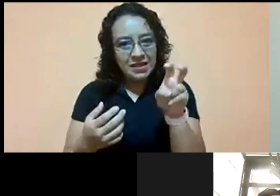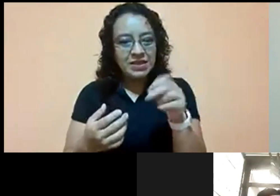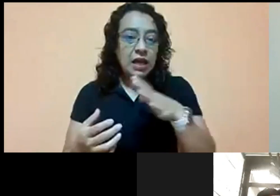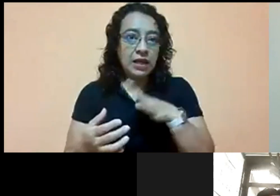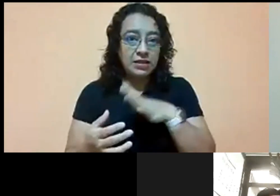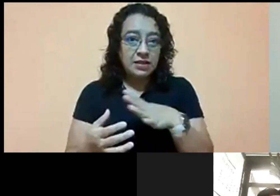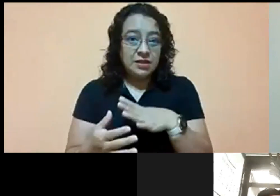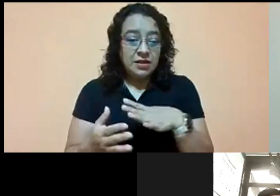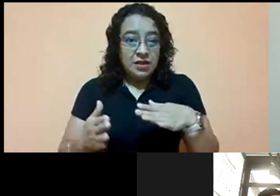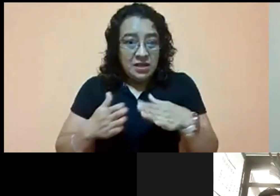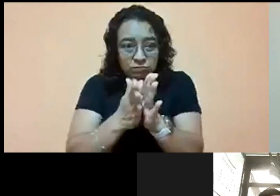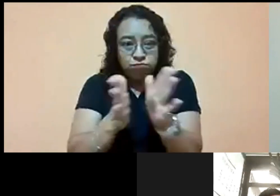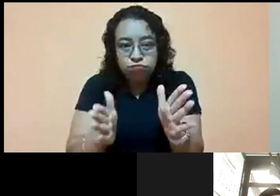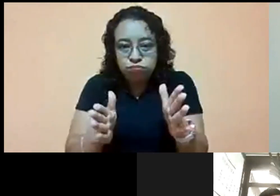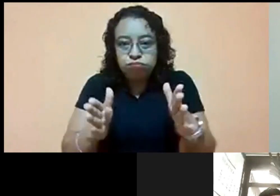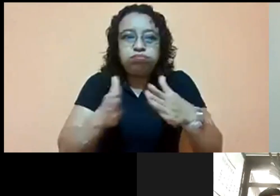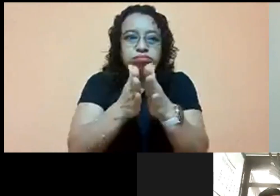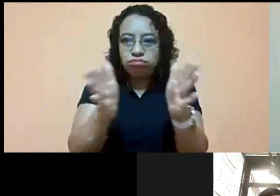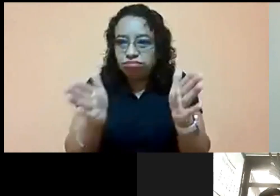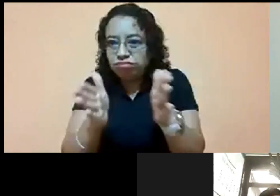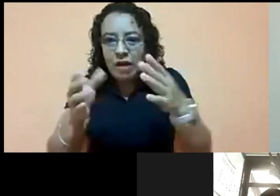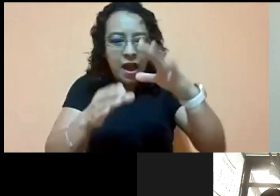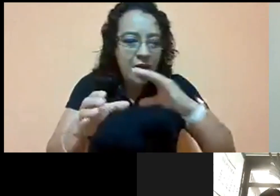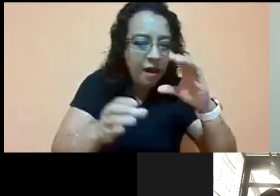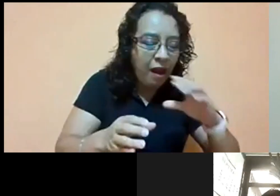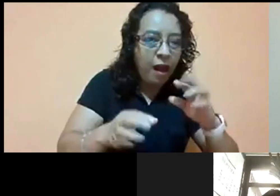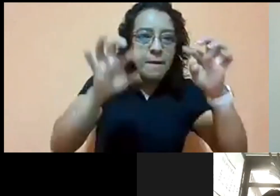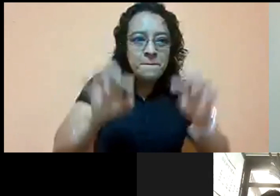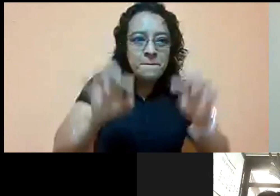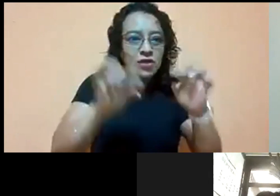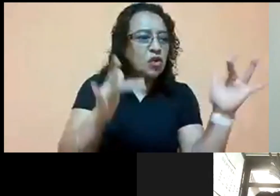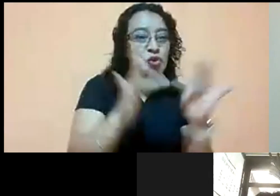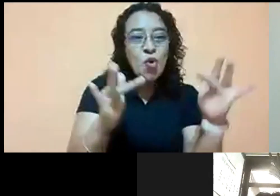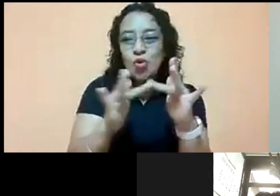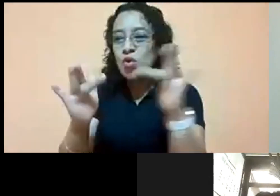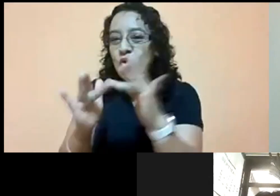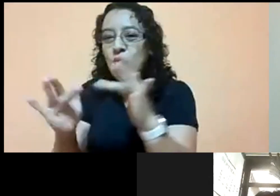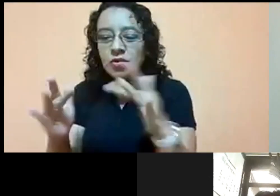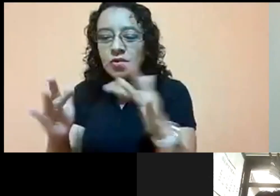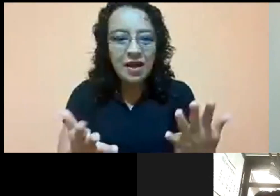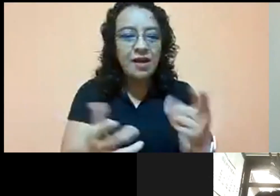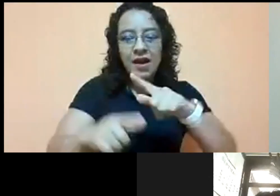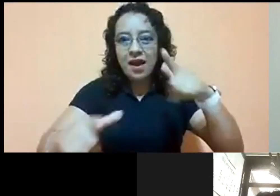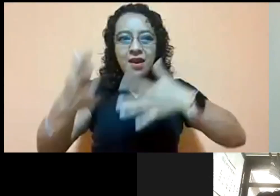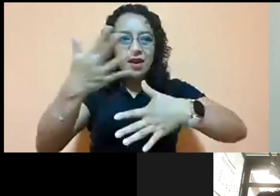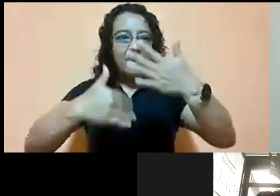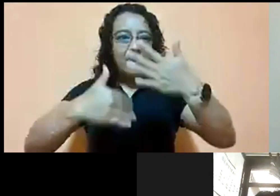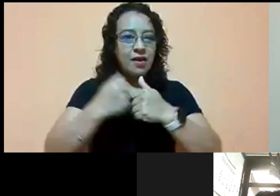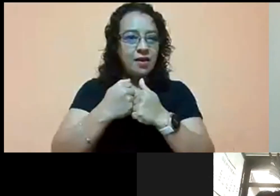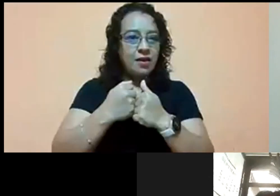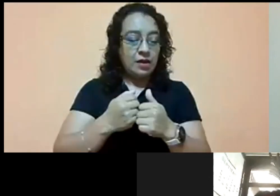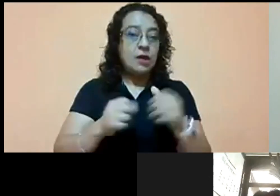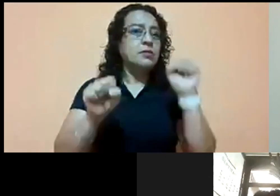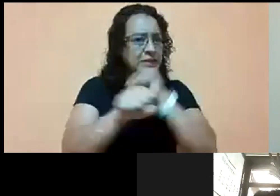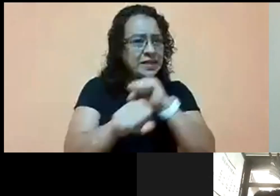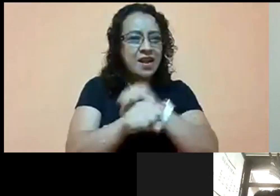abarcar espacios, de concientizar a personas, de poder abrir oportunidades laborales